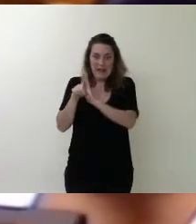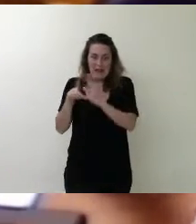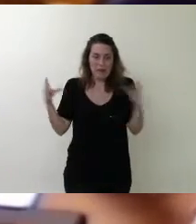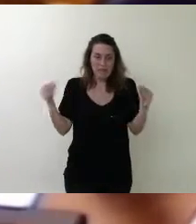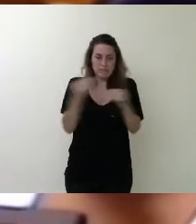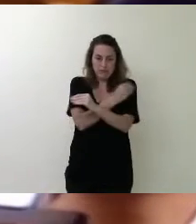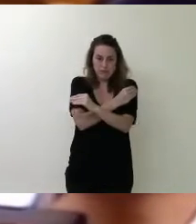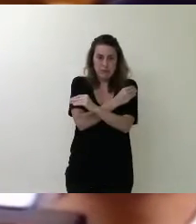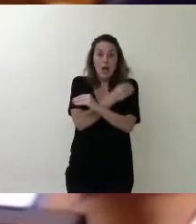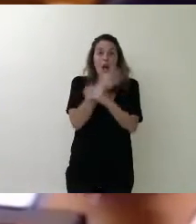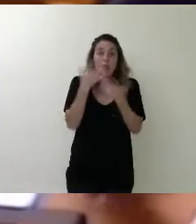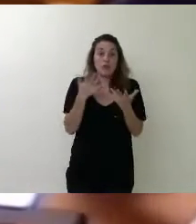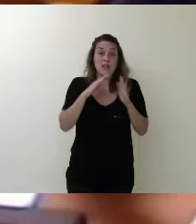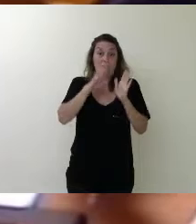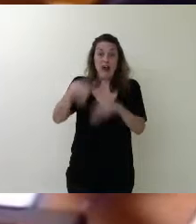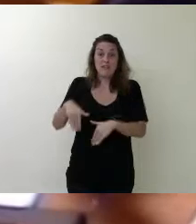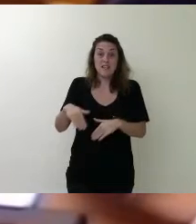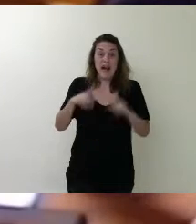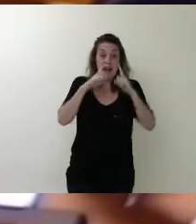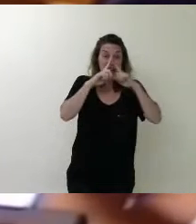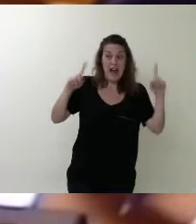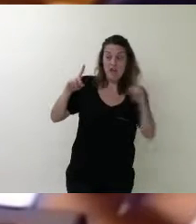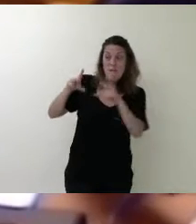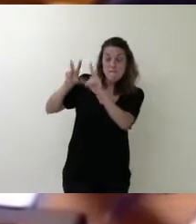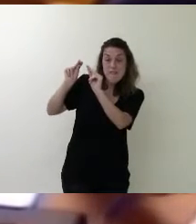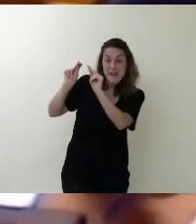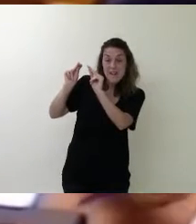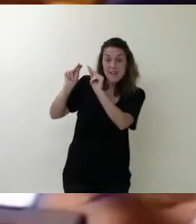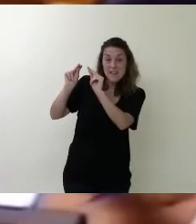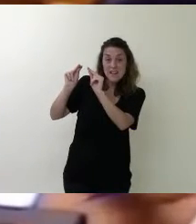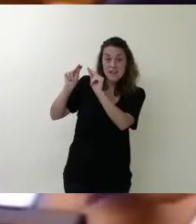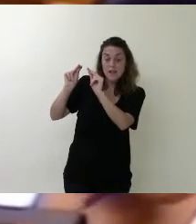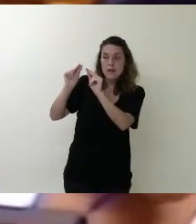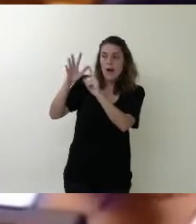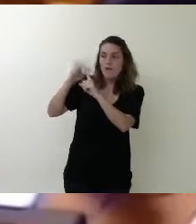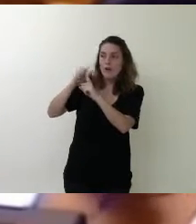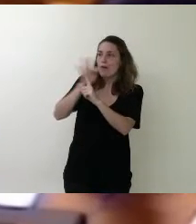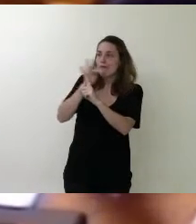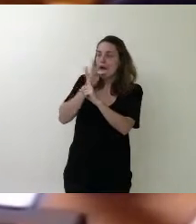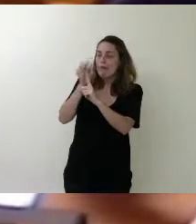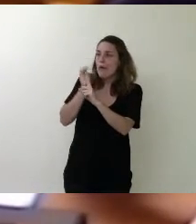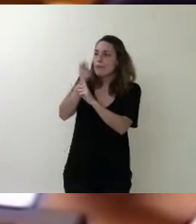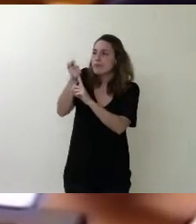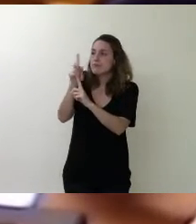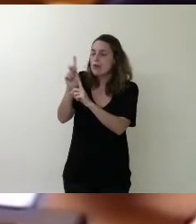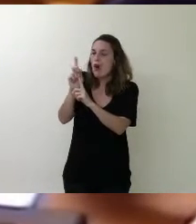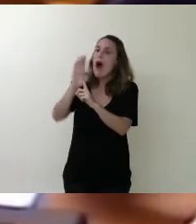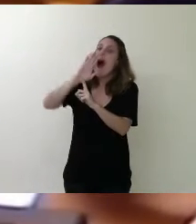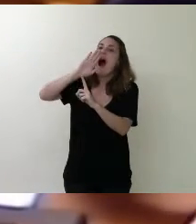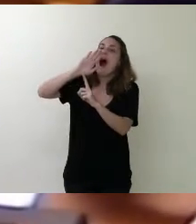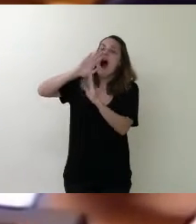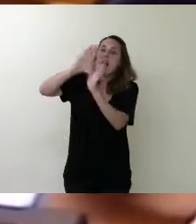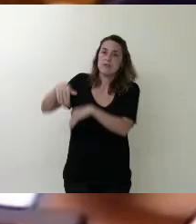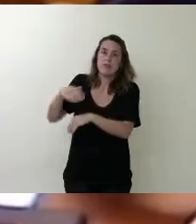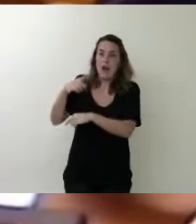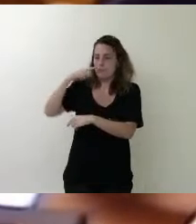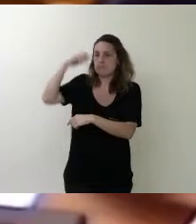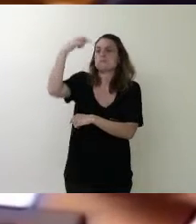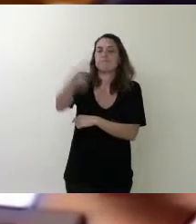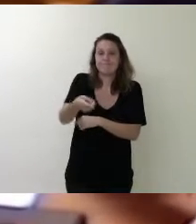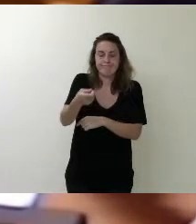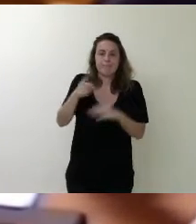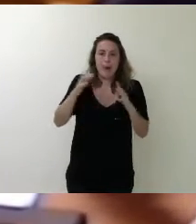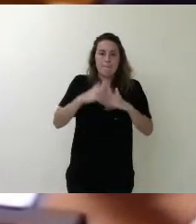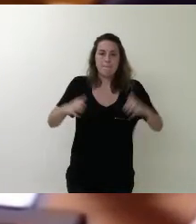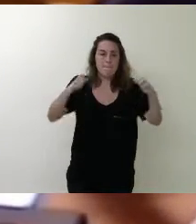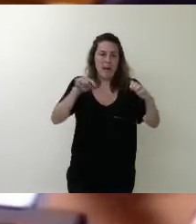algunas facturas, pues una vez que acabe el ejercicio, nos veamos abocados a traerlas a este pleno, repito, pero que, como recordarán en los